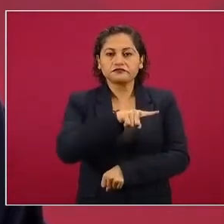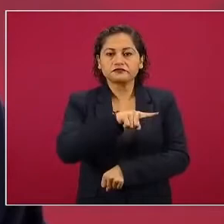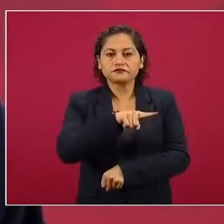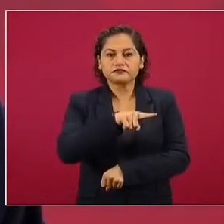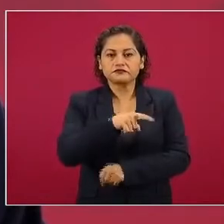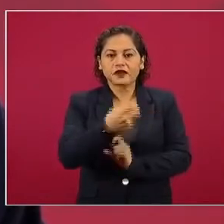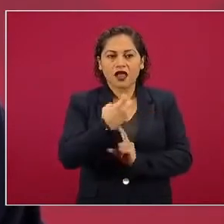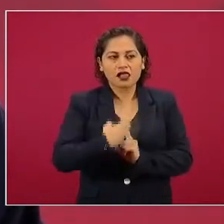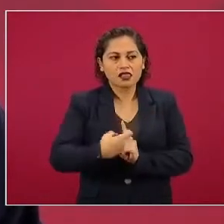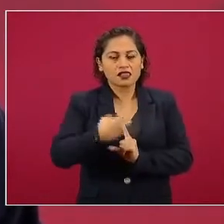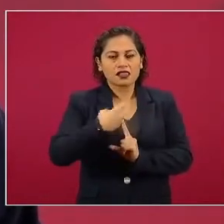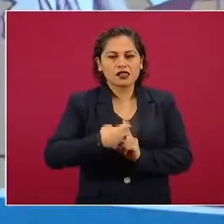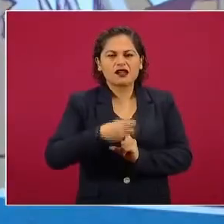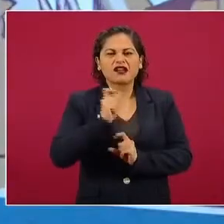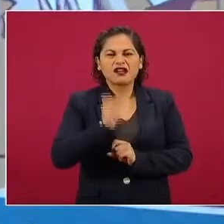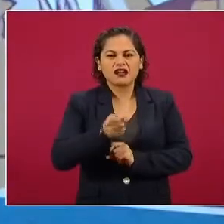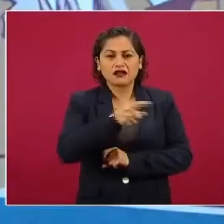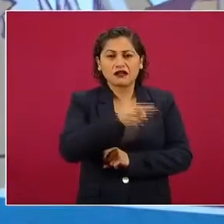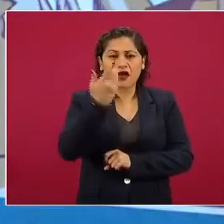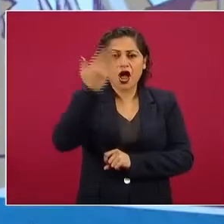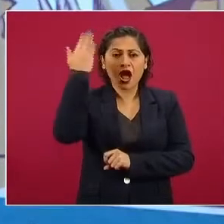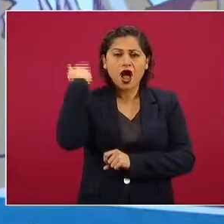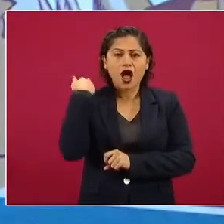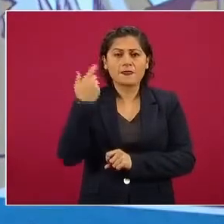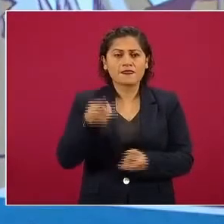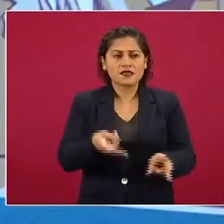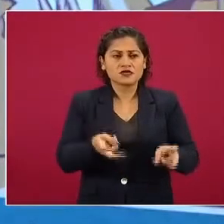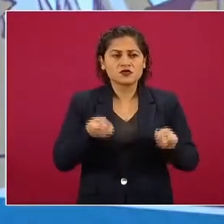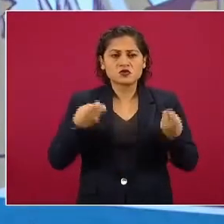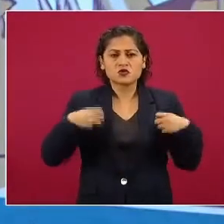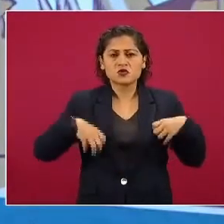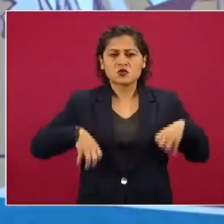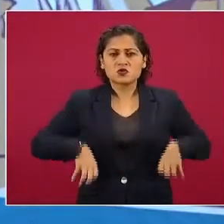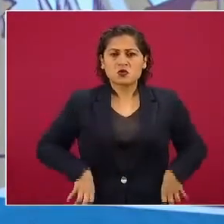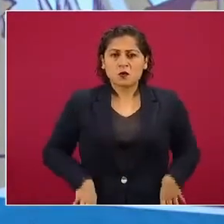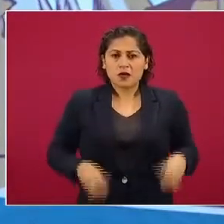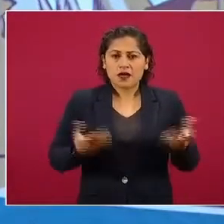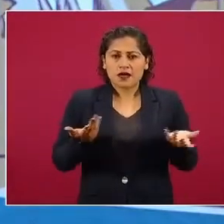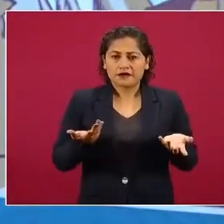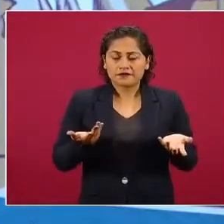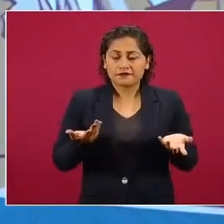del presupuesto público, que ese es su